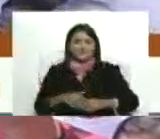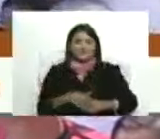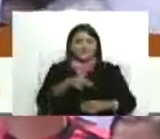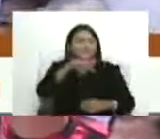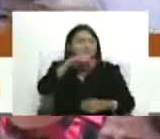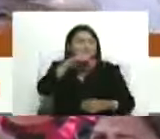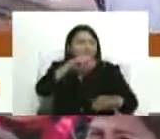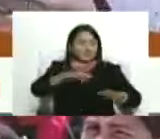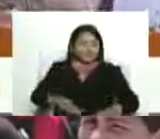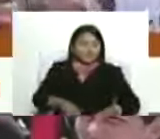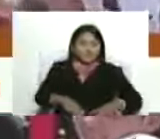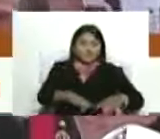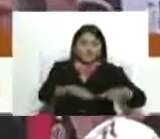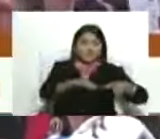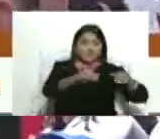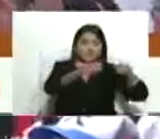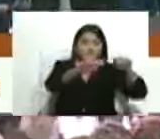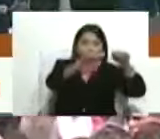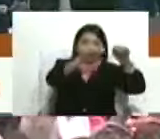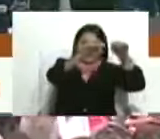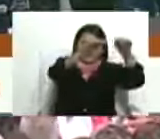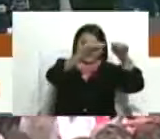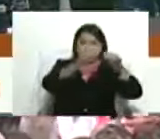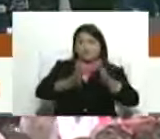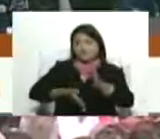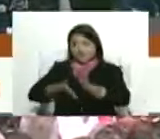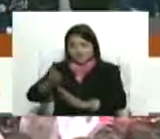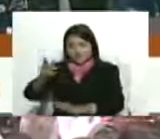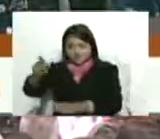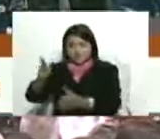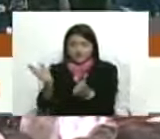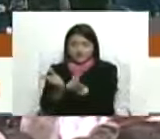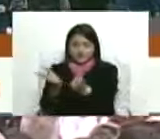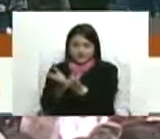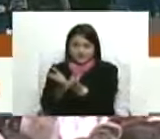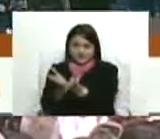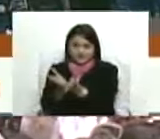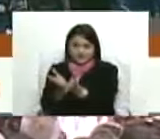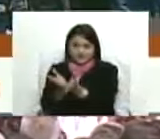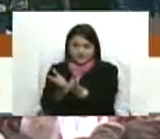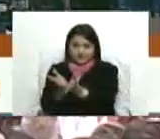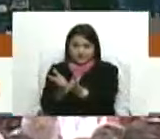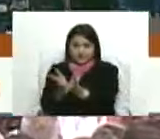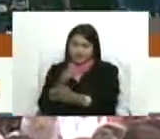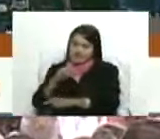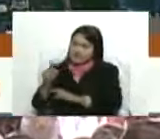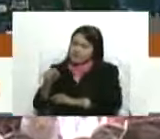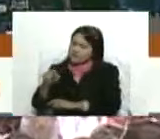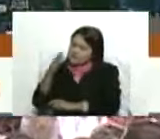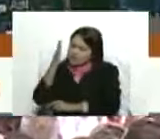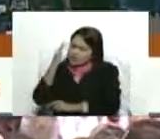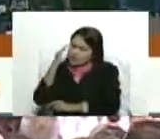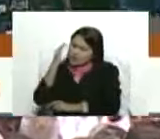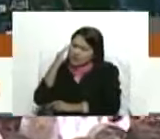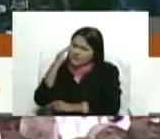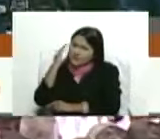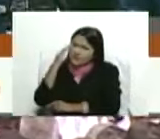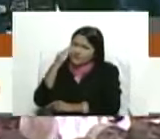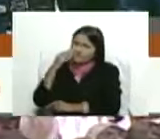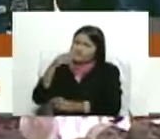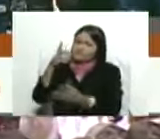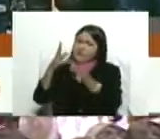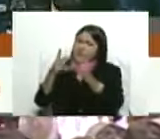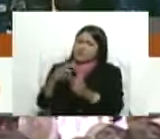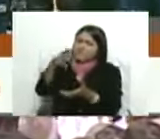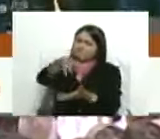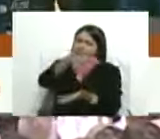niea nuestro nieo vaya al colegio y le preguntenos estos